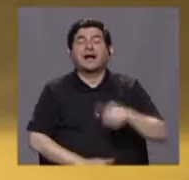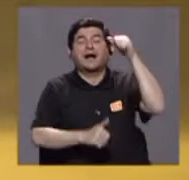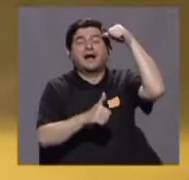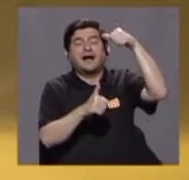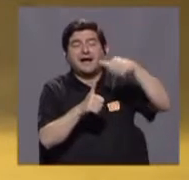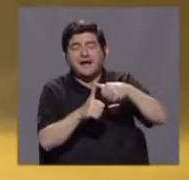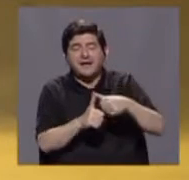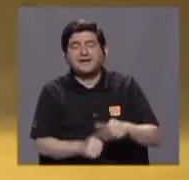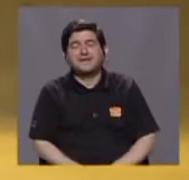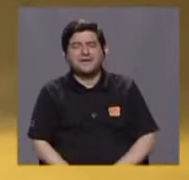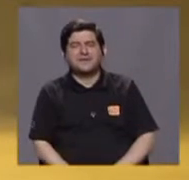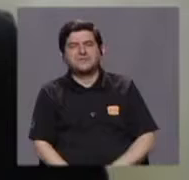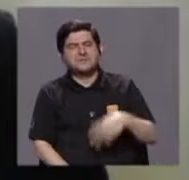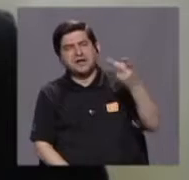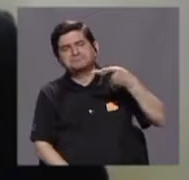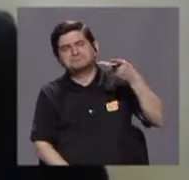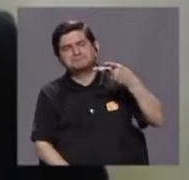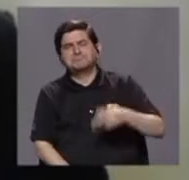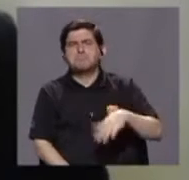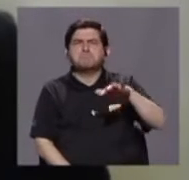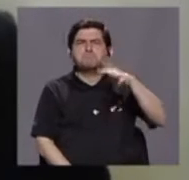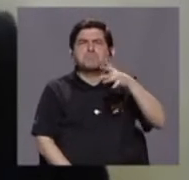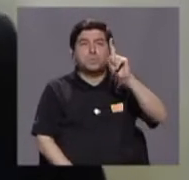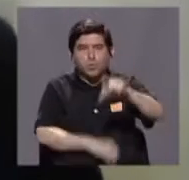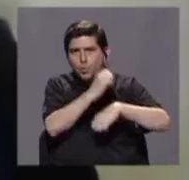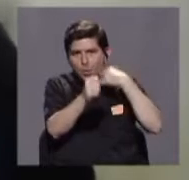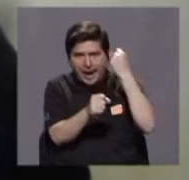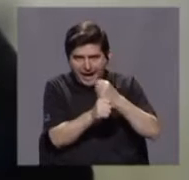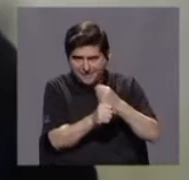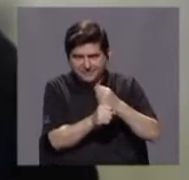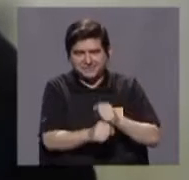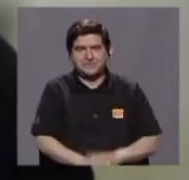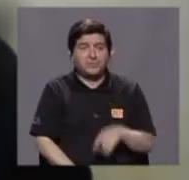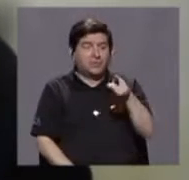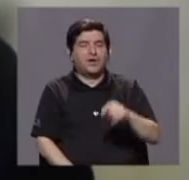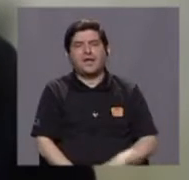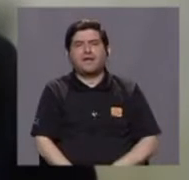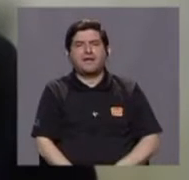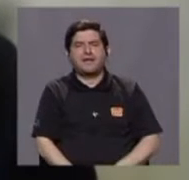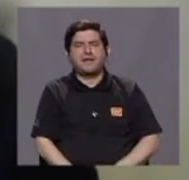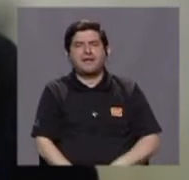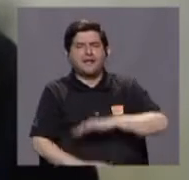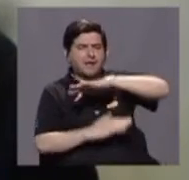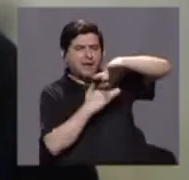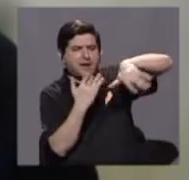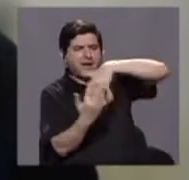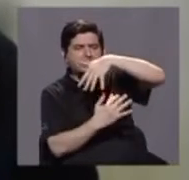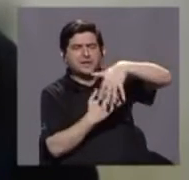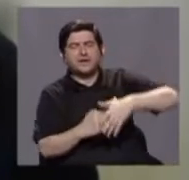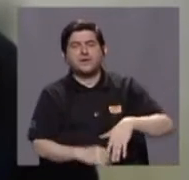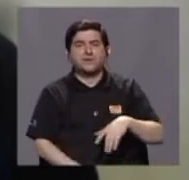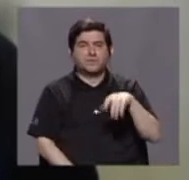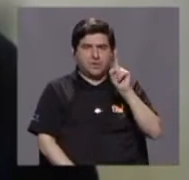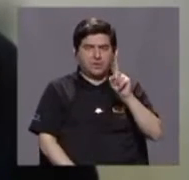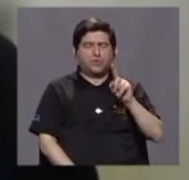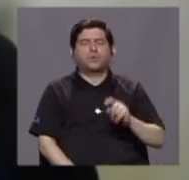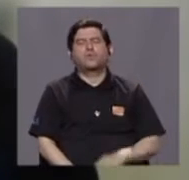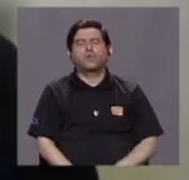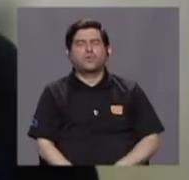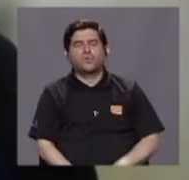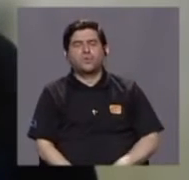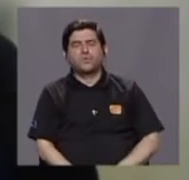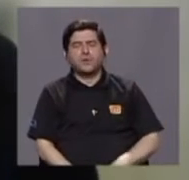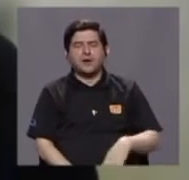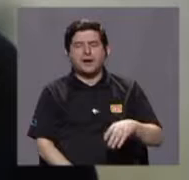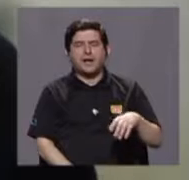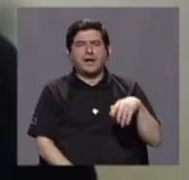recordaba con él que hace aproximadamente un año él interactuaba con una colega que ambos apreciamos